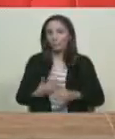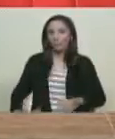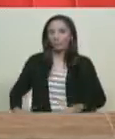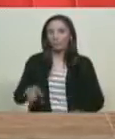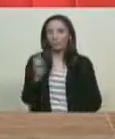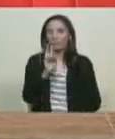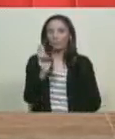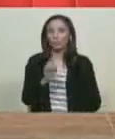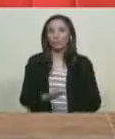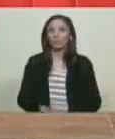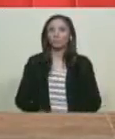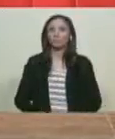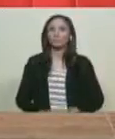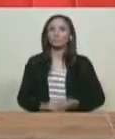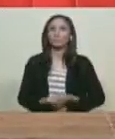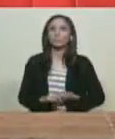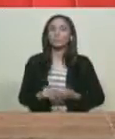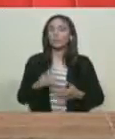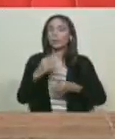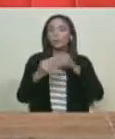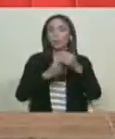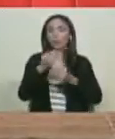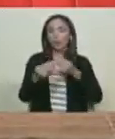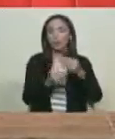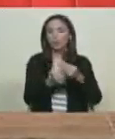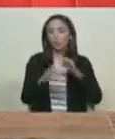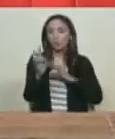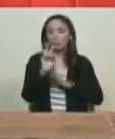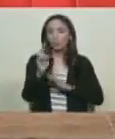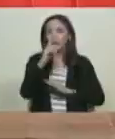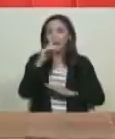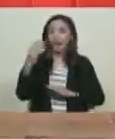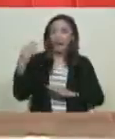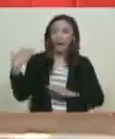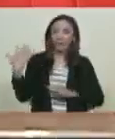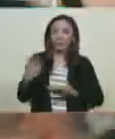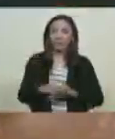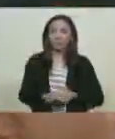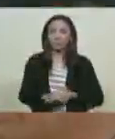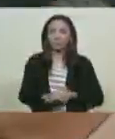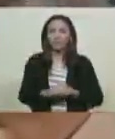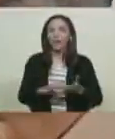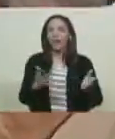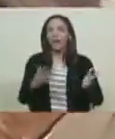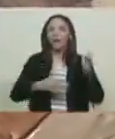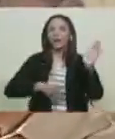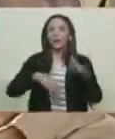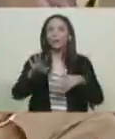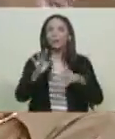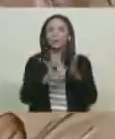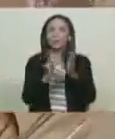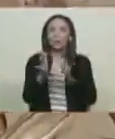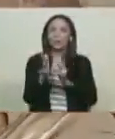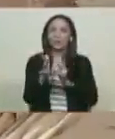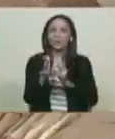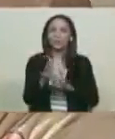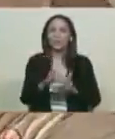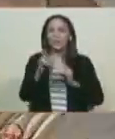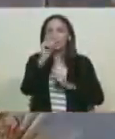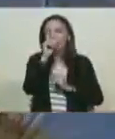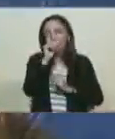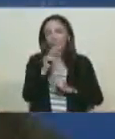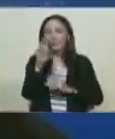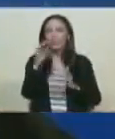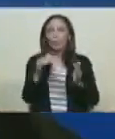de Venezuela. Y eso fue lo que hizo el pueblo en aquella batalla genial del 14 de abril del año 2013,